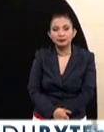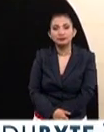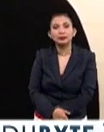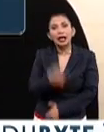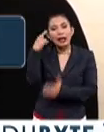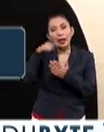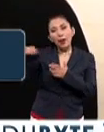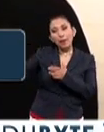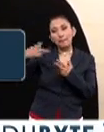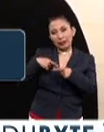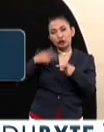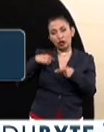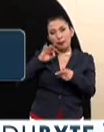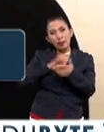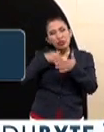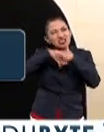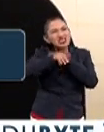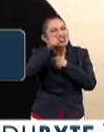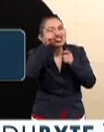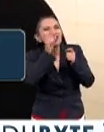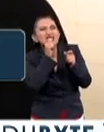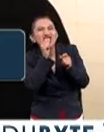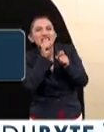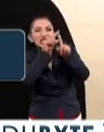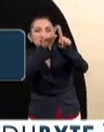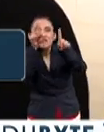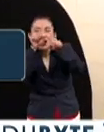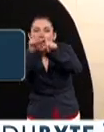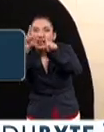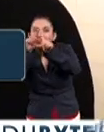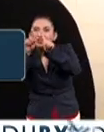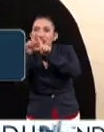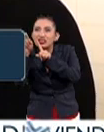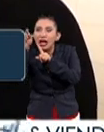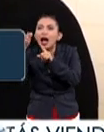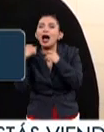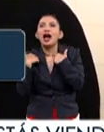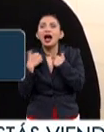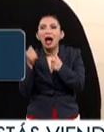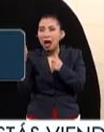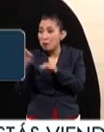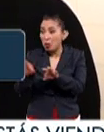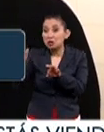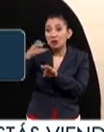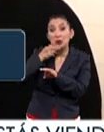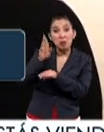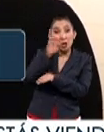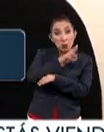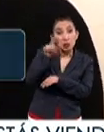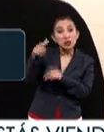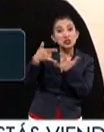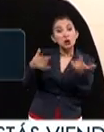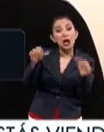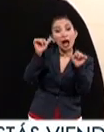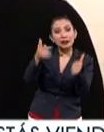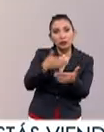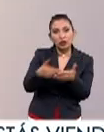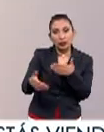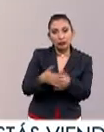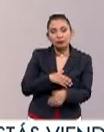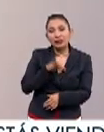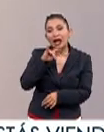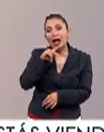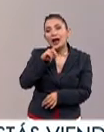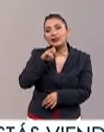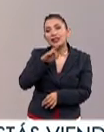Consideramos ya que la gente va a poder aproximarse a la diversidad y entender la importancia que tuvo este artista en la historia del arte moderno.